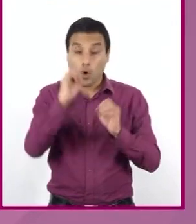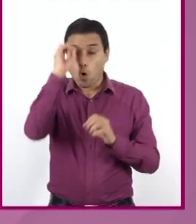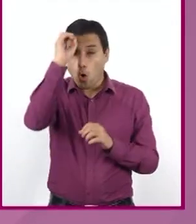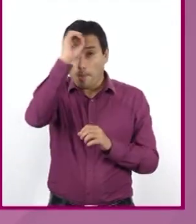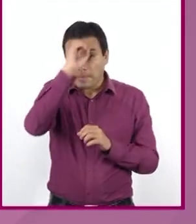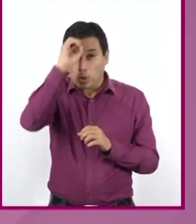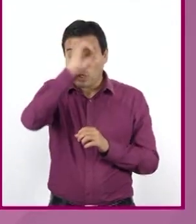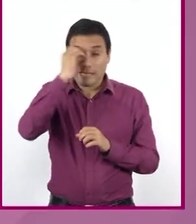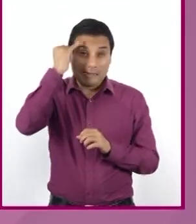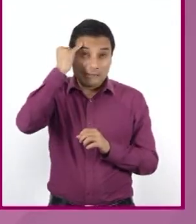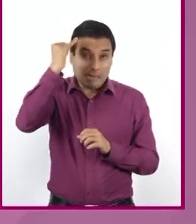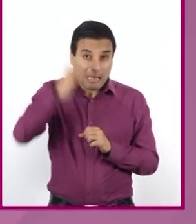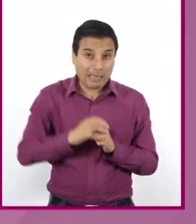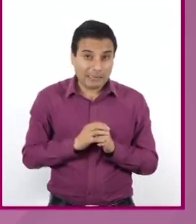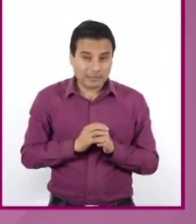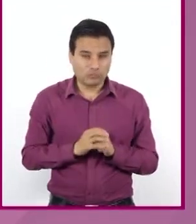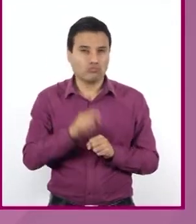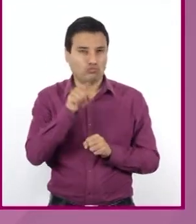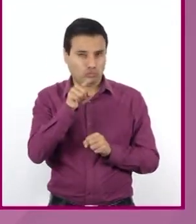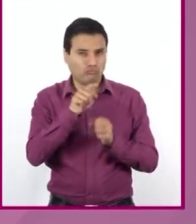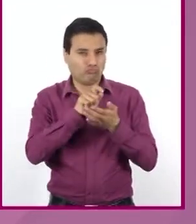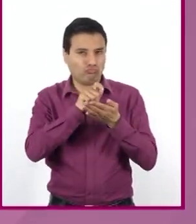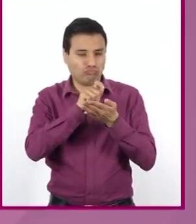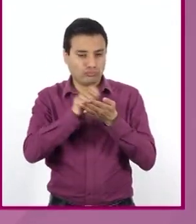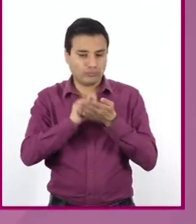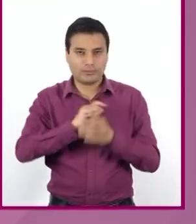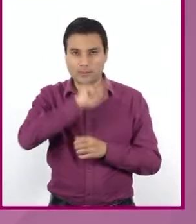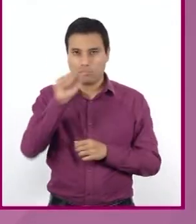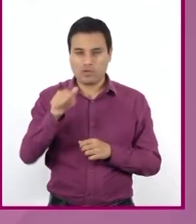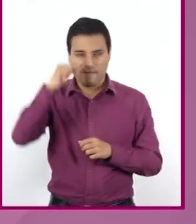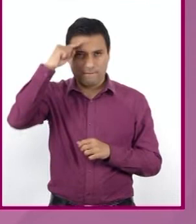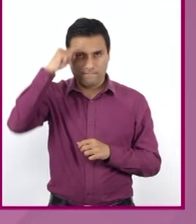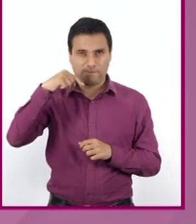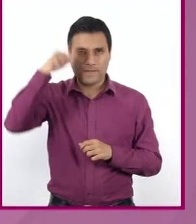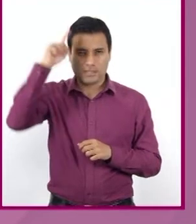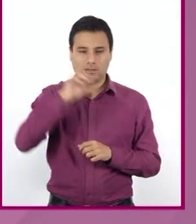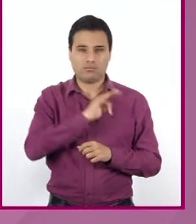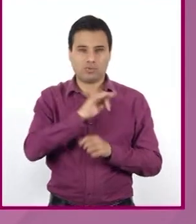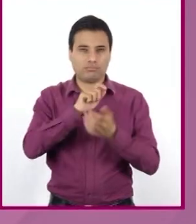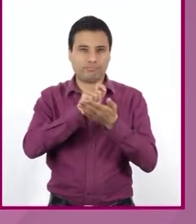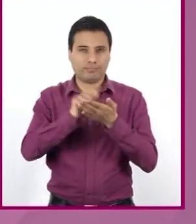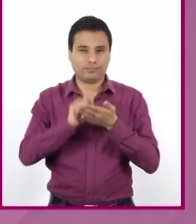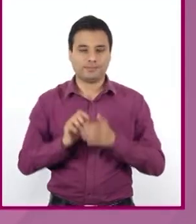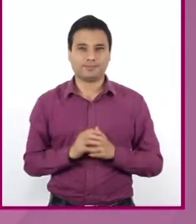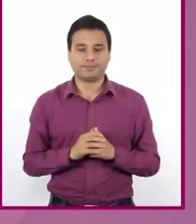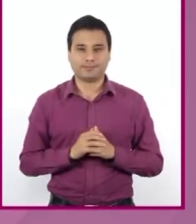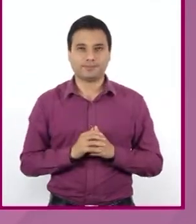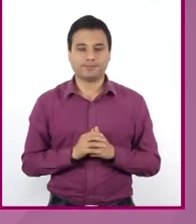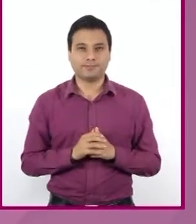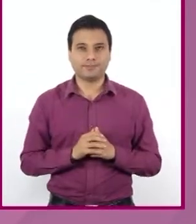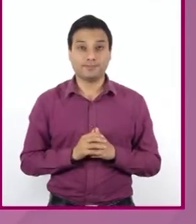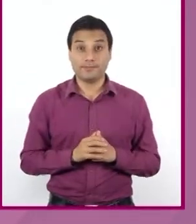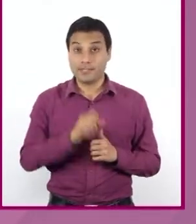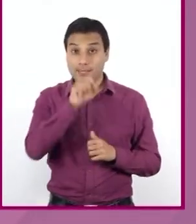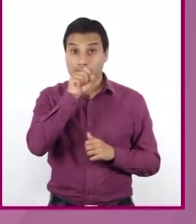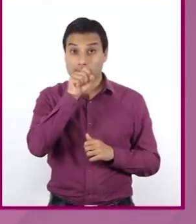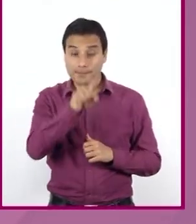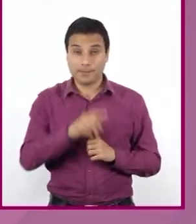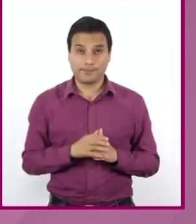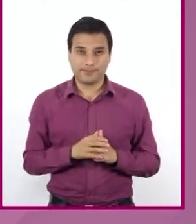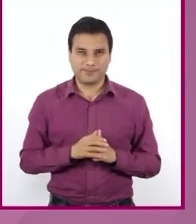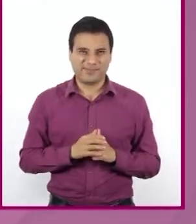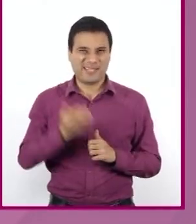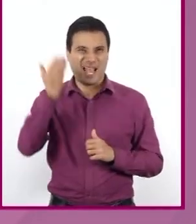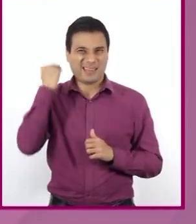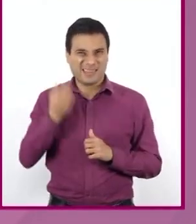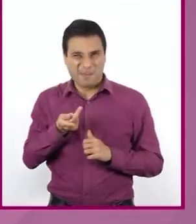se pretende plantear, ya que facilitan la estructura en la redacción. También pueden retomar las preguntas que